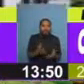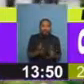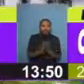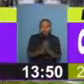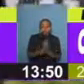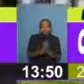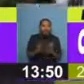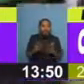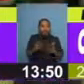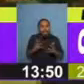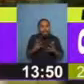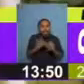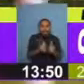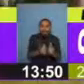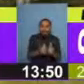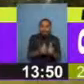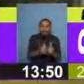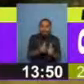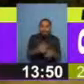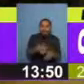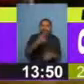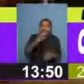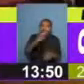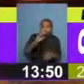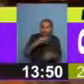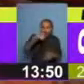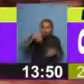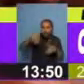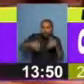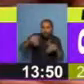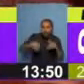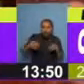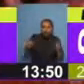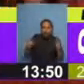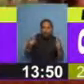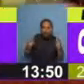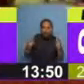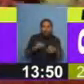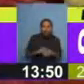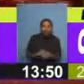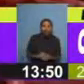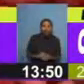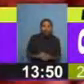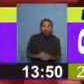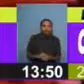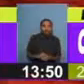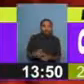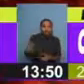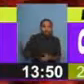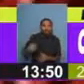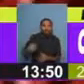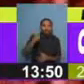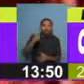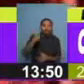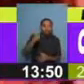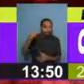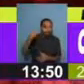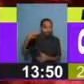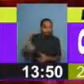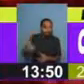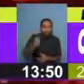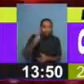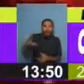la compañera Lorena y a nuestros candidatos a concejales. Recuperemos